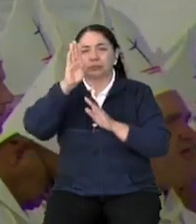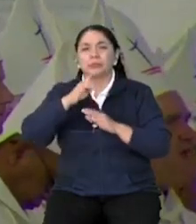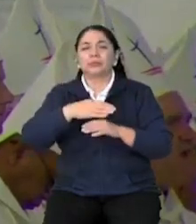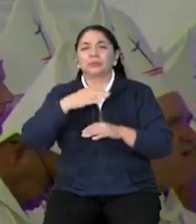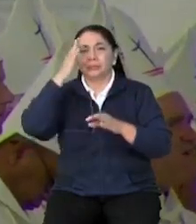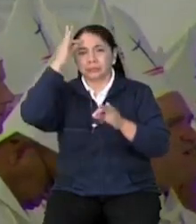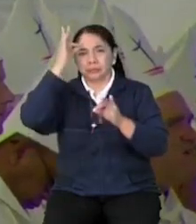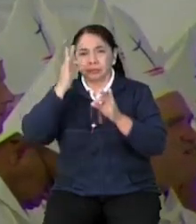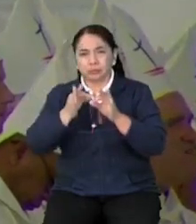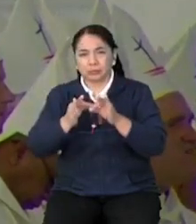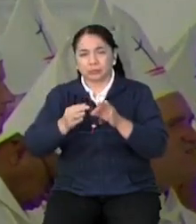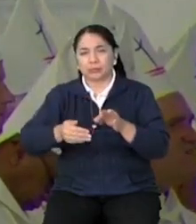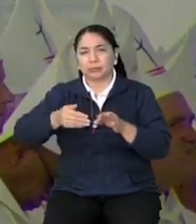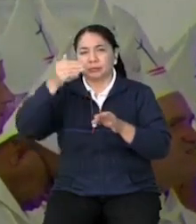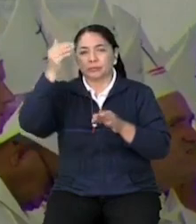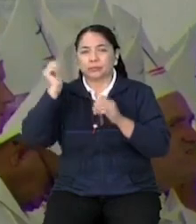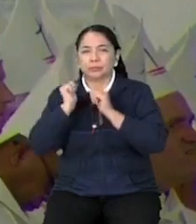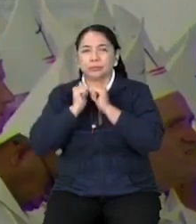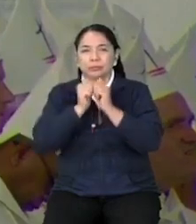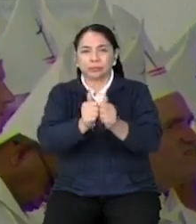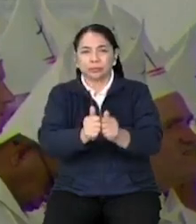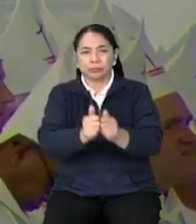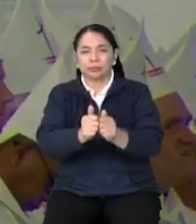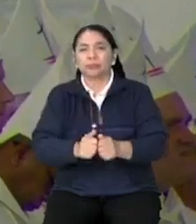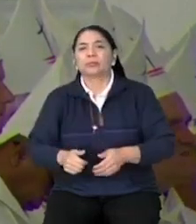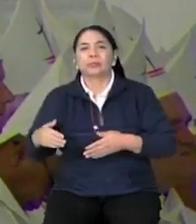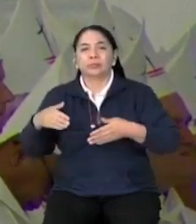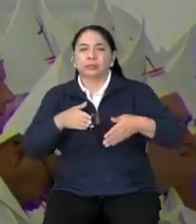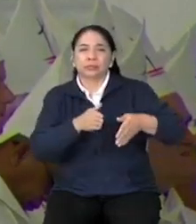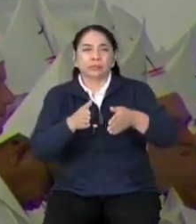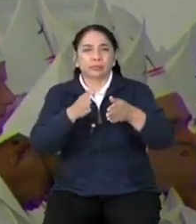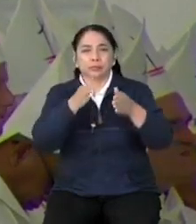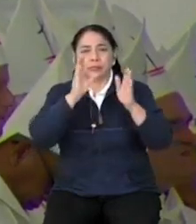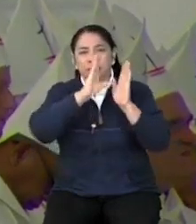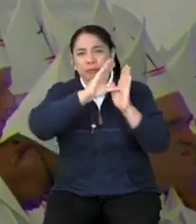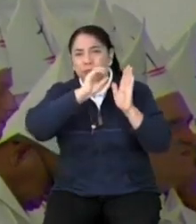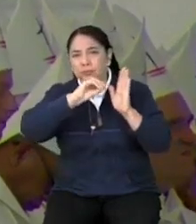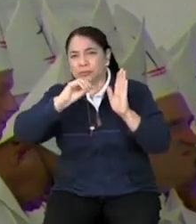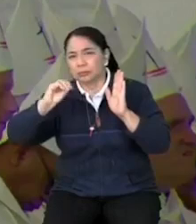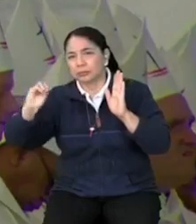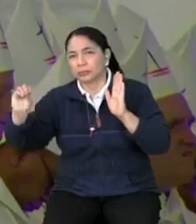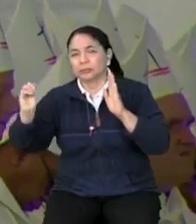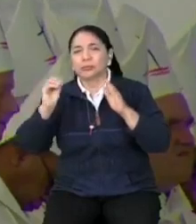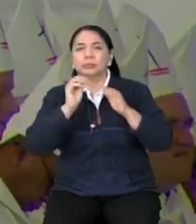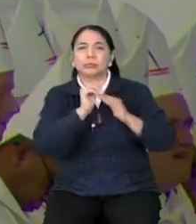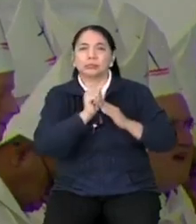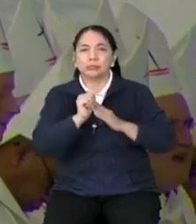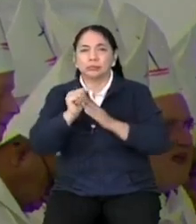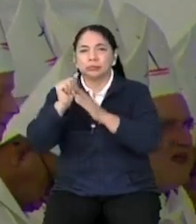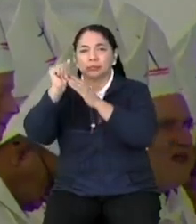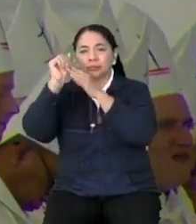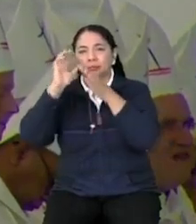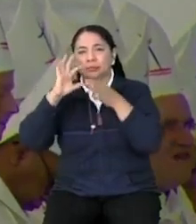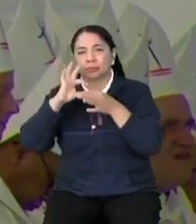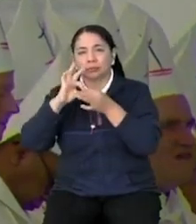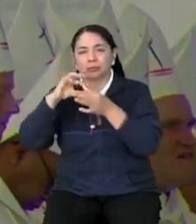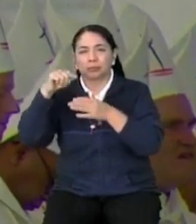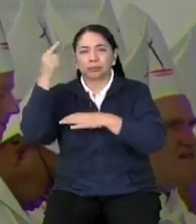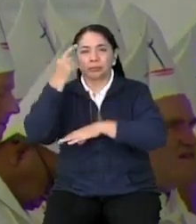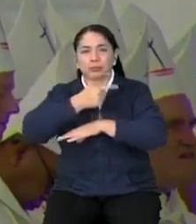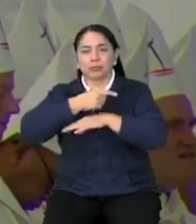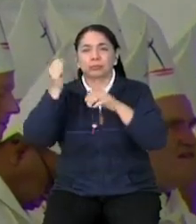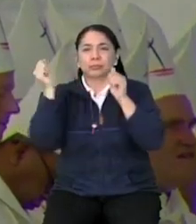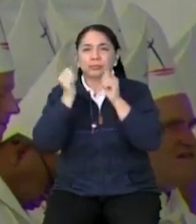han acompañado en un itinerario de catequesis que los lleva a unirse este día con